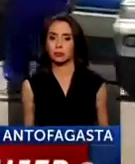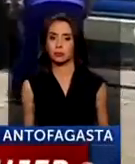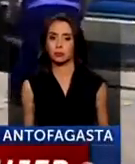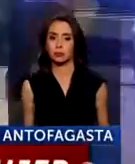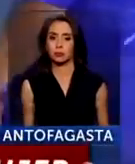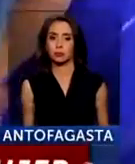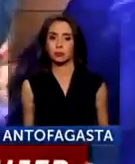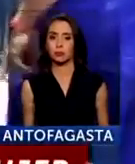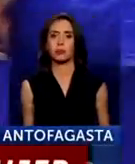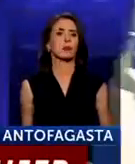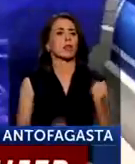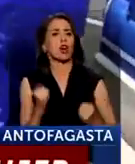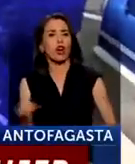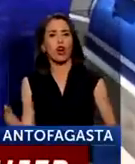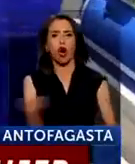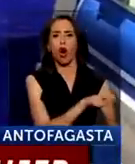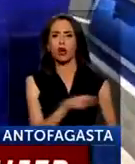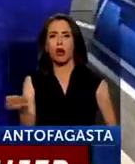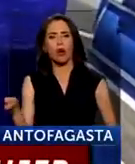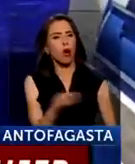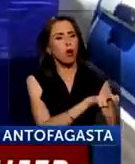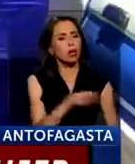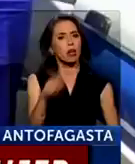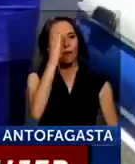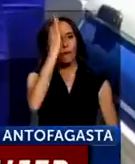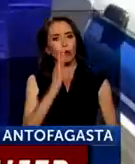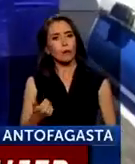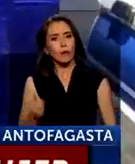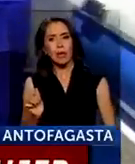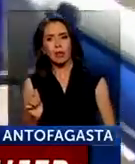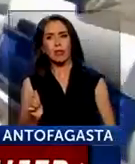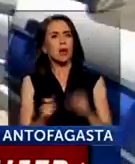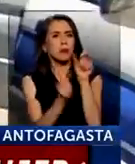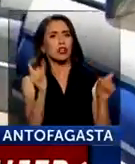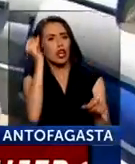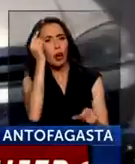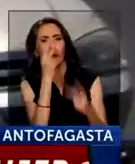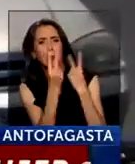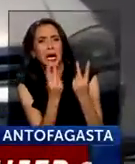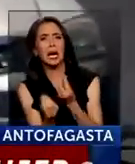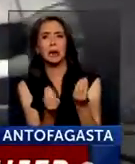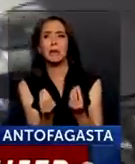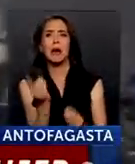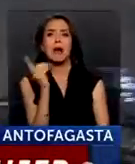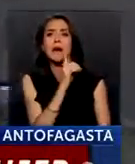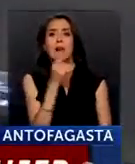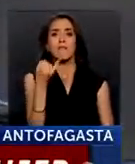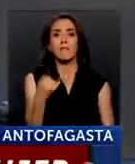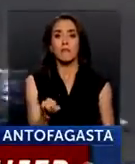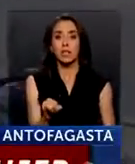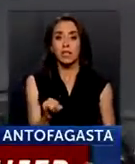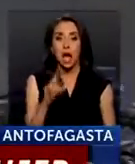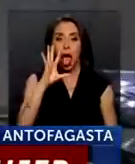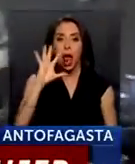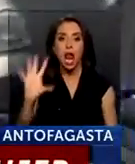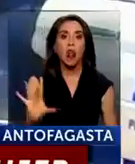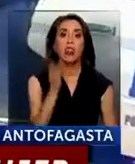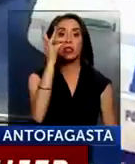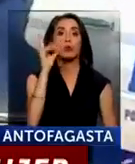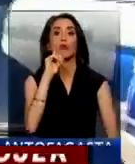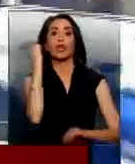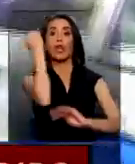pero corrían de un lado a otro los funcionarios de la nadie comprendía qu pasaba hasta que finalmente se descubrió que